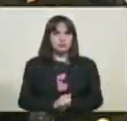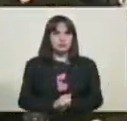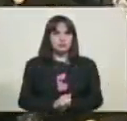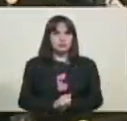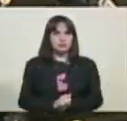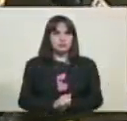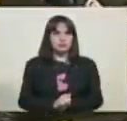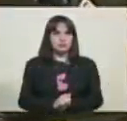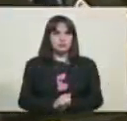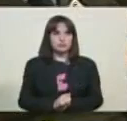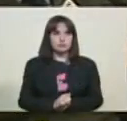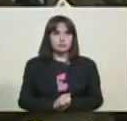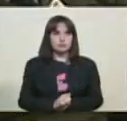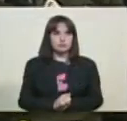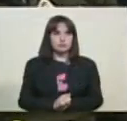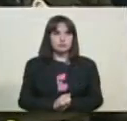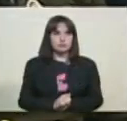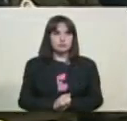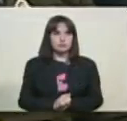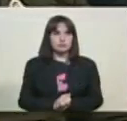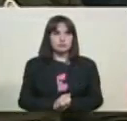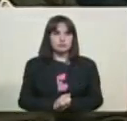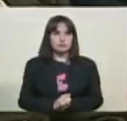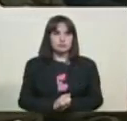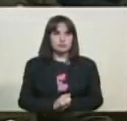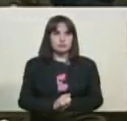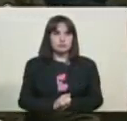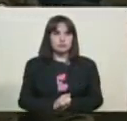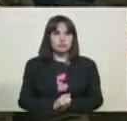Y precisamente